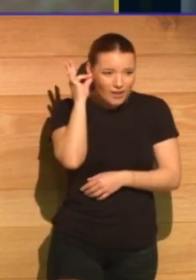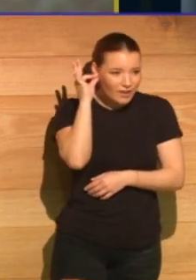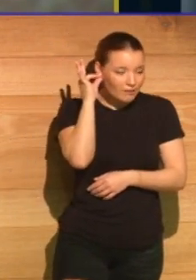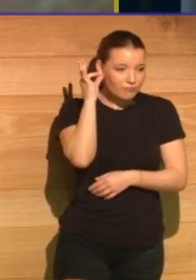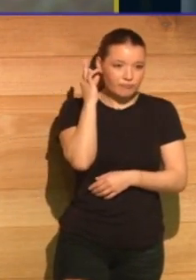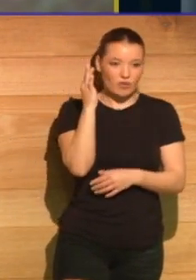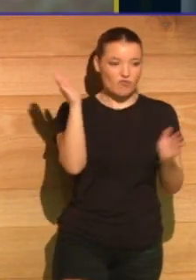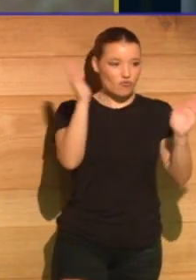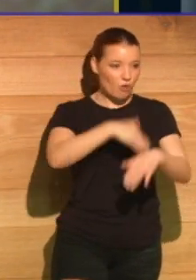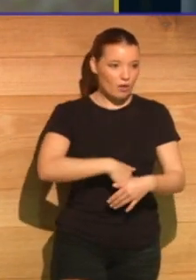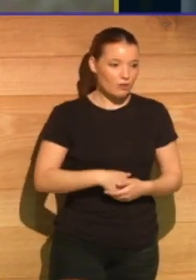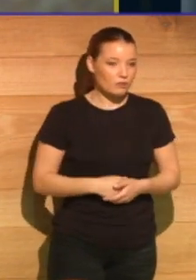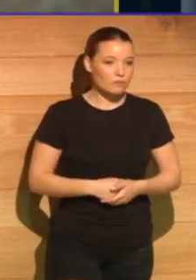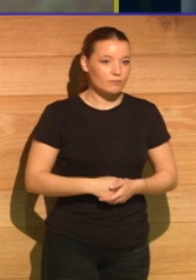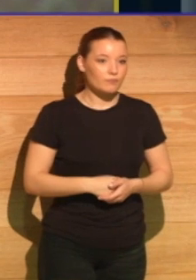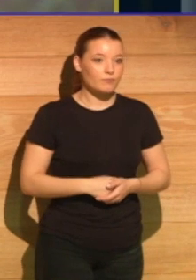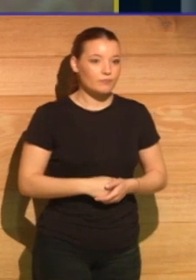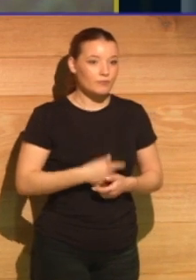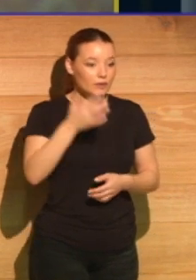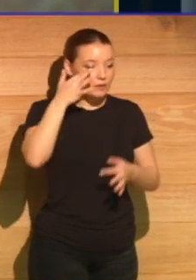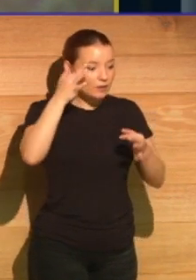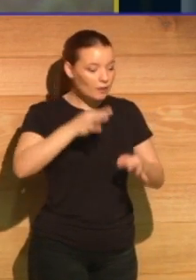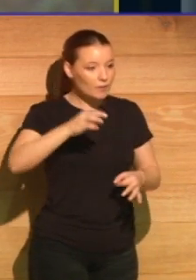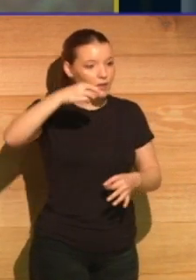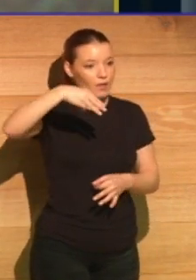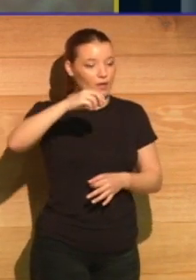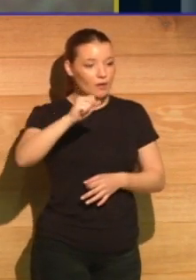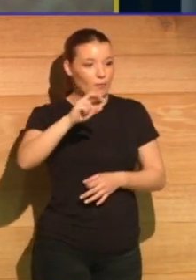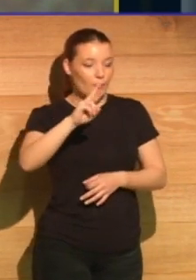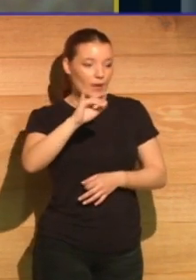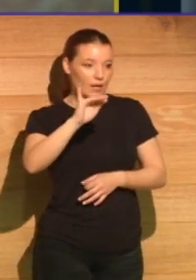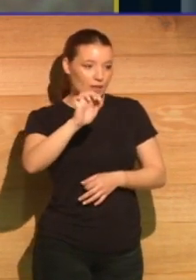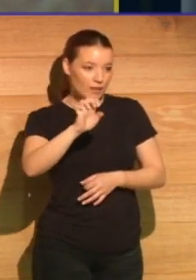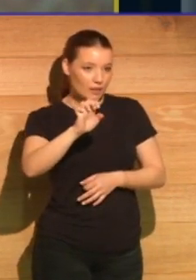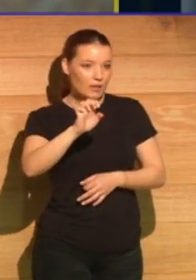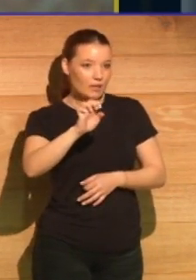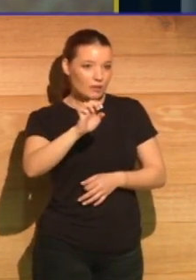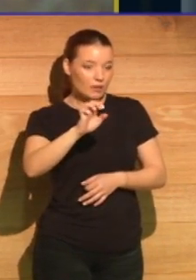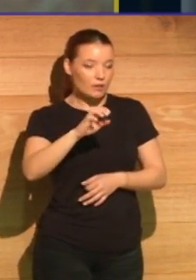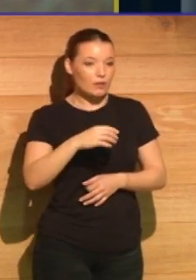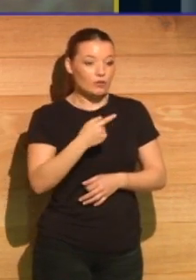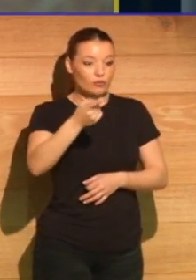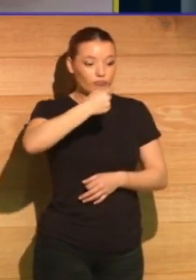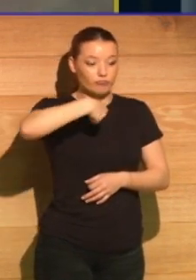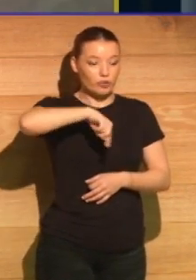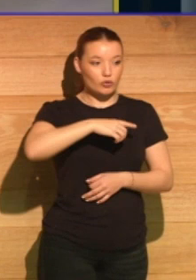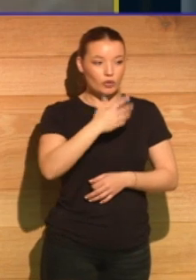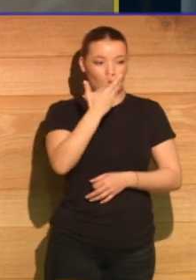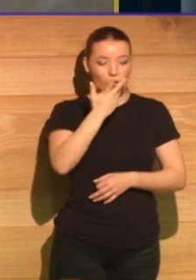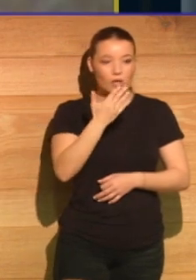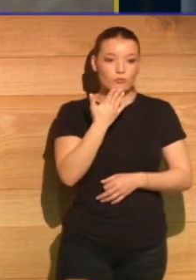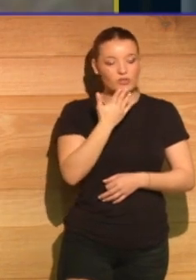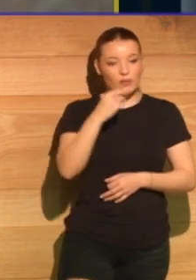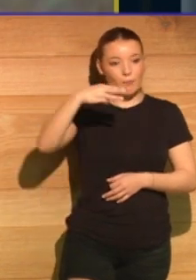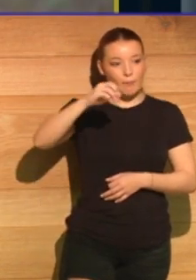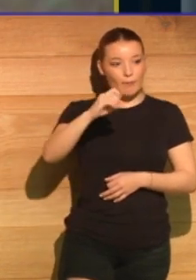Y efectivamente Madame Curie, a mí me hace gracia lo de Madame, es verdad, la conocíamos con el nombre de Madame, porque era como la única, ¿no?